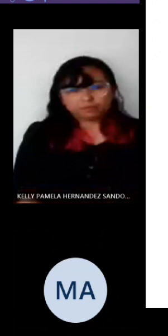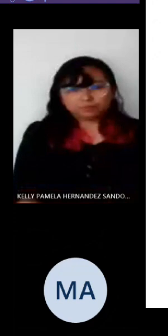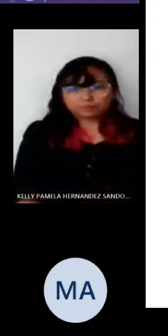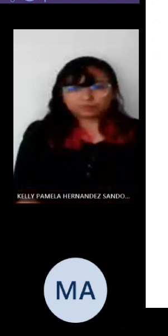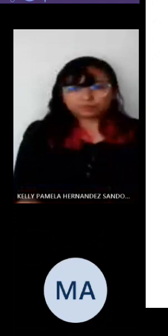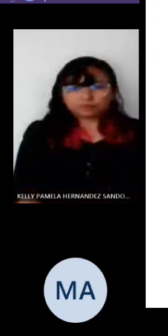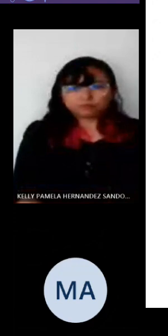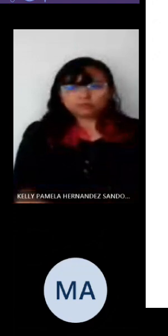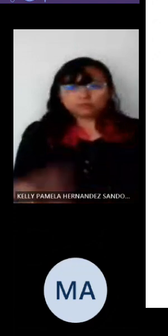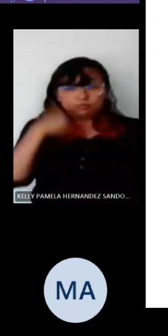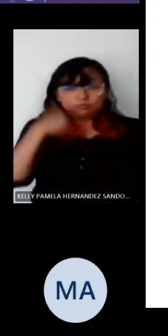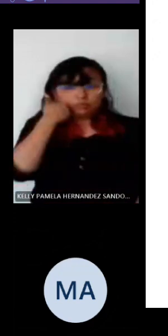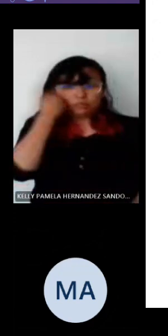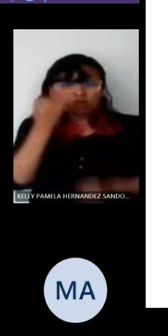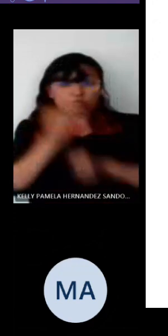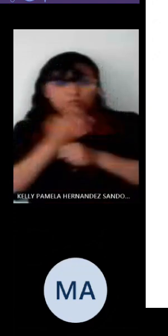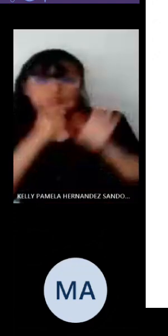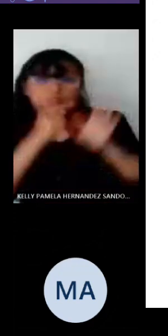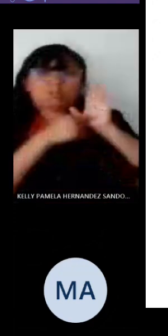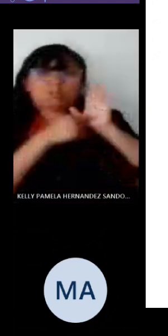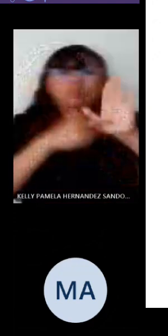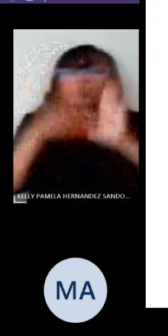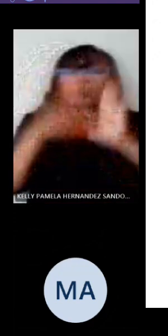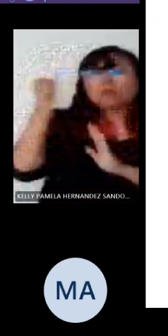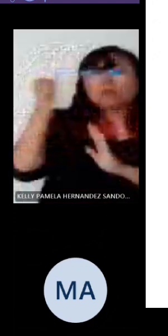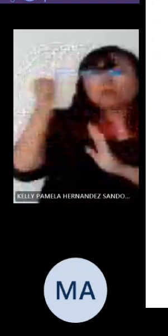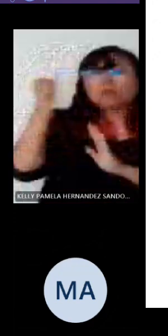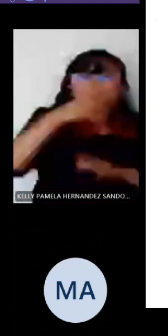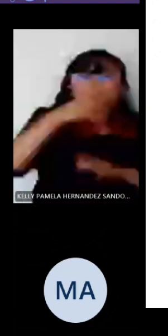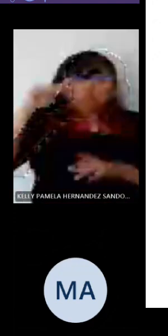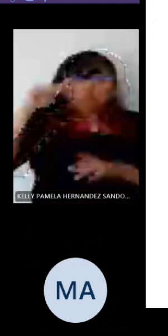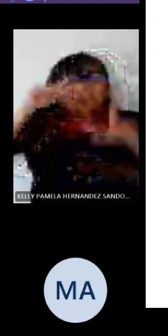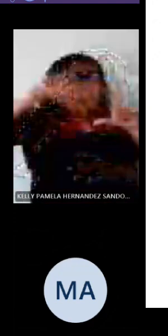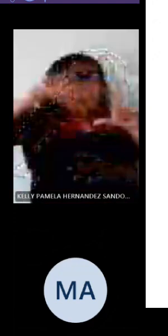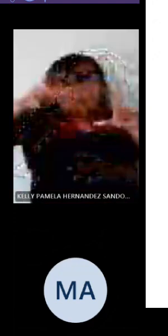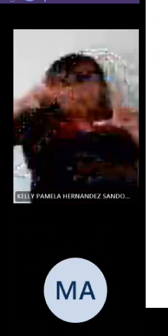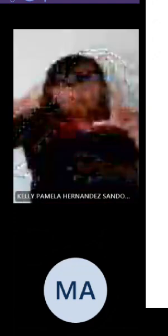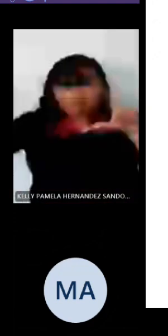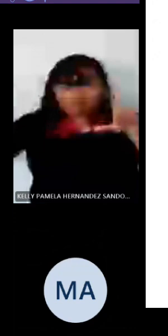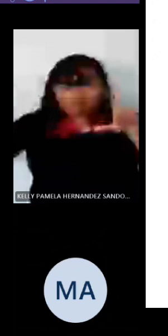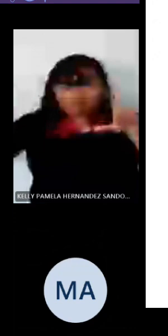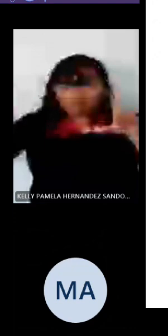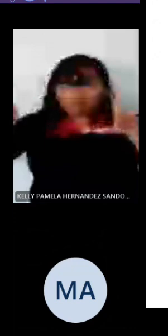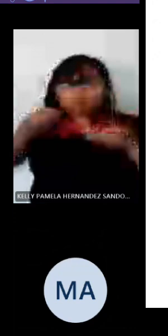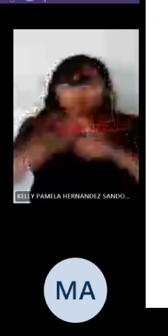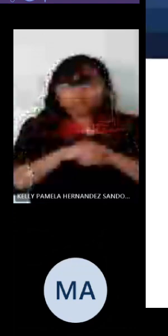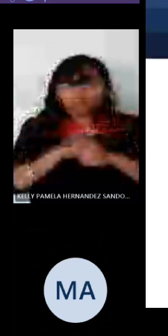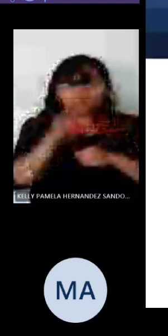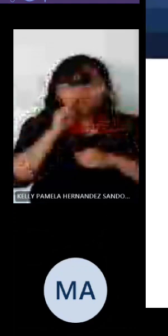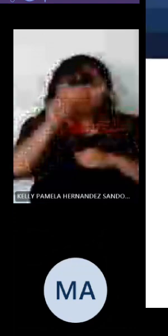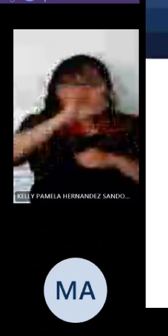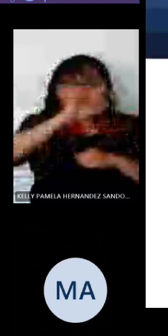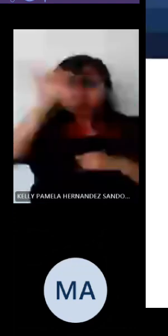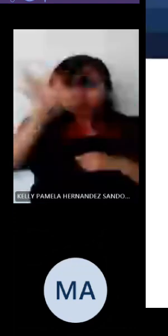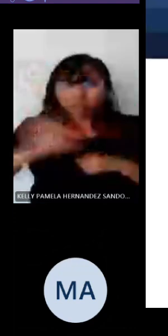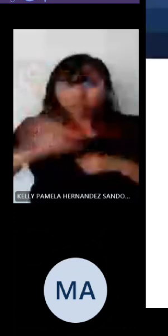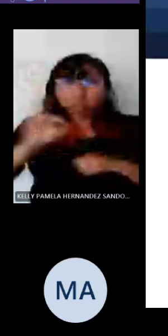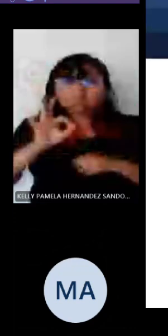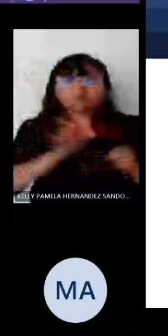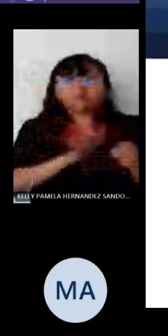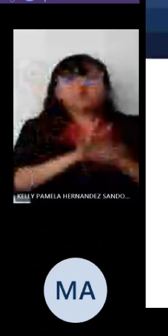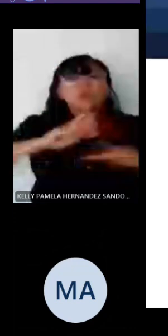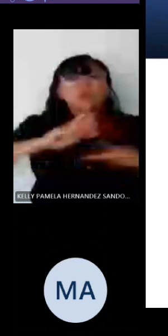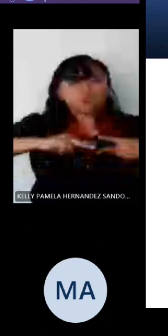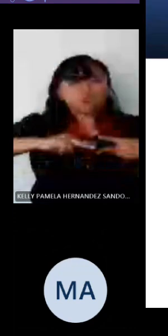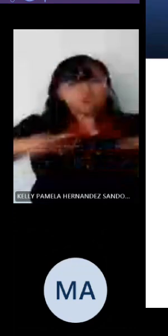Quiero que vean en esta imagen, es una gráfica de barras en donde vemos cuáles son los porcentajes de acuerdo a los genes descritos en las